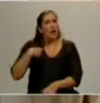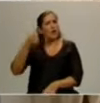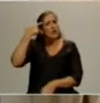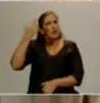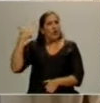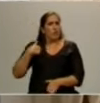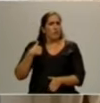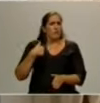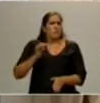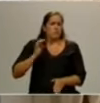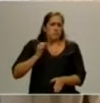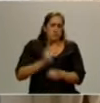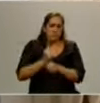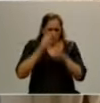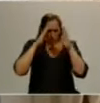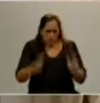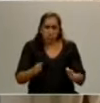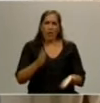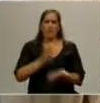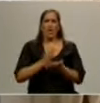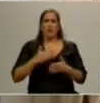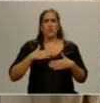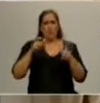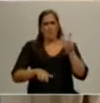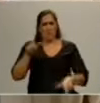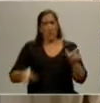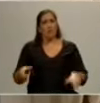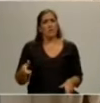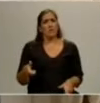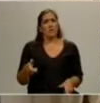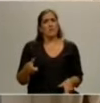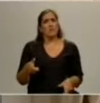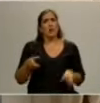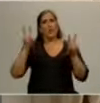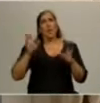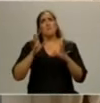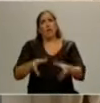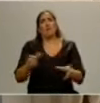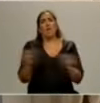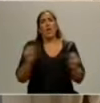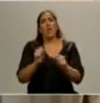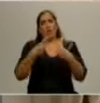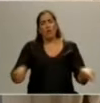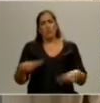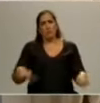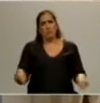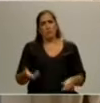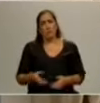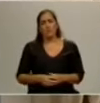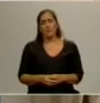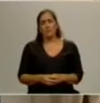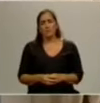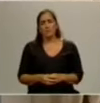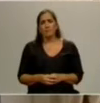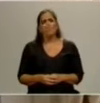materia de derechos humanos, tratándose también de terrorismo de Estado. Esto evidencia claramente la voluntad como